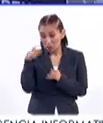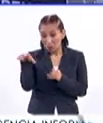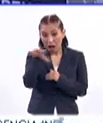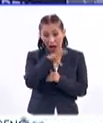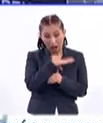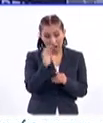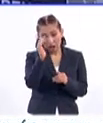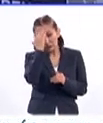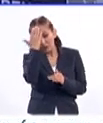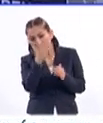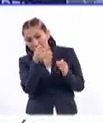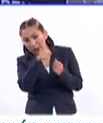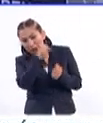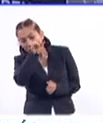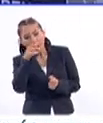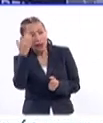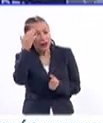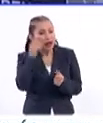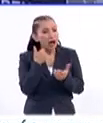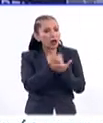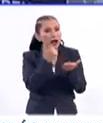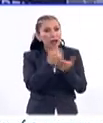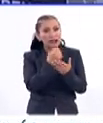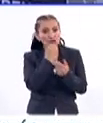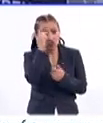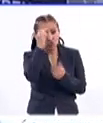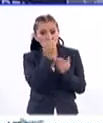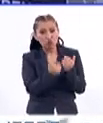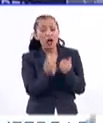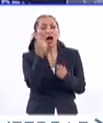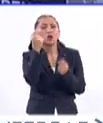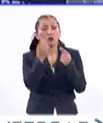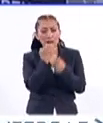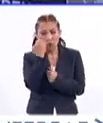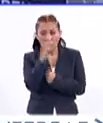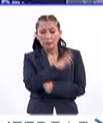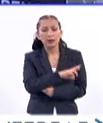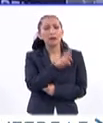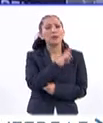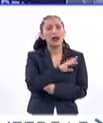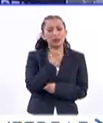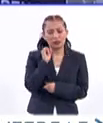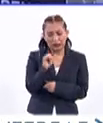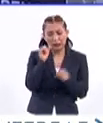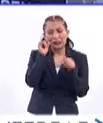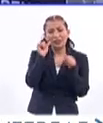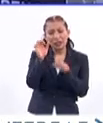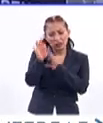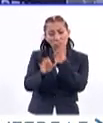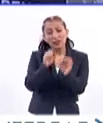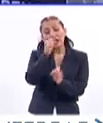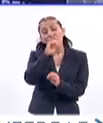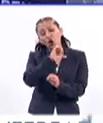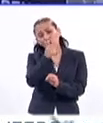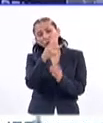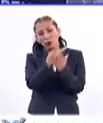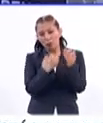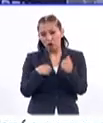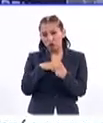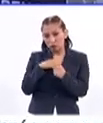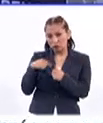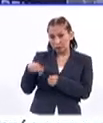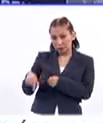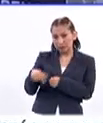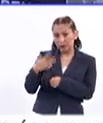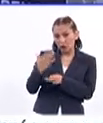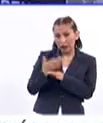escuelas haya conocimiento, atención para los niños sobresalientes. Algunas escuelas privadas también tienen atención y habemos programas como los que tienen